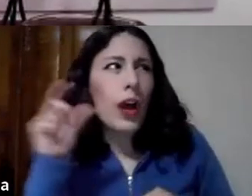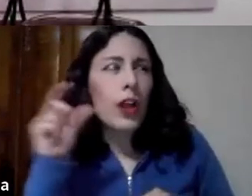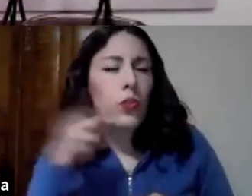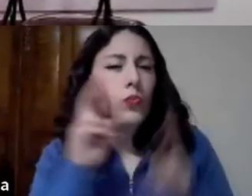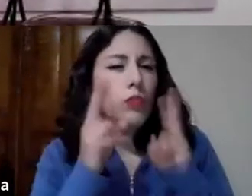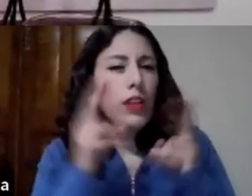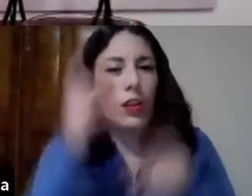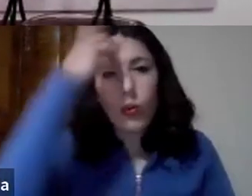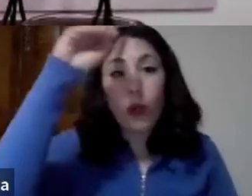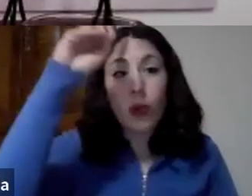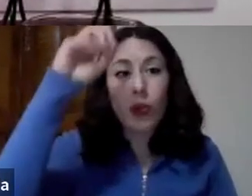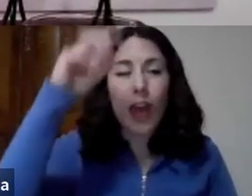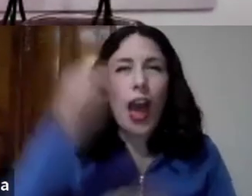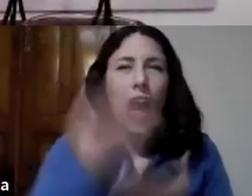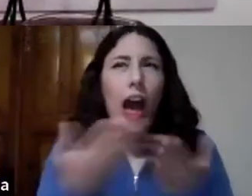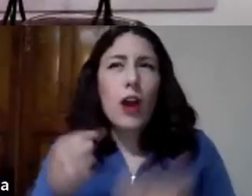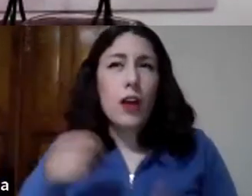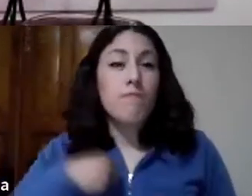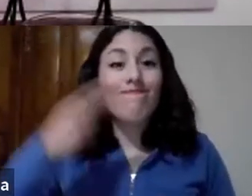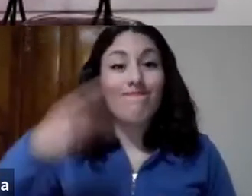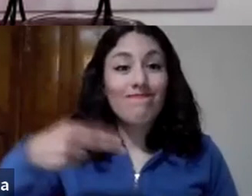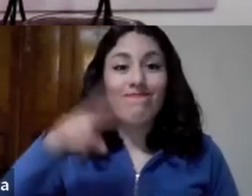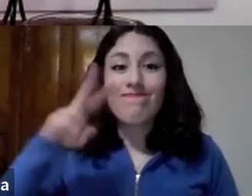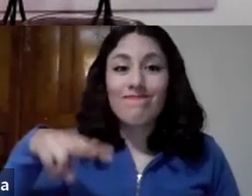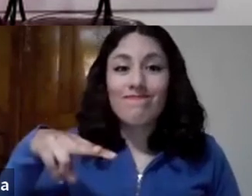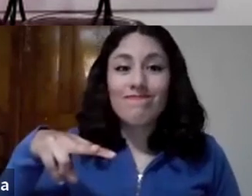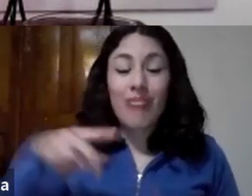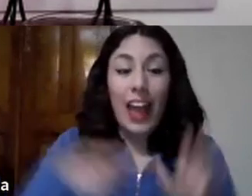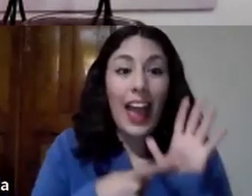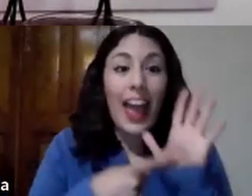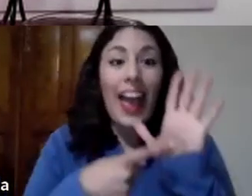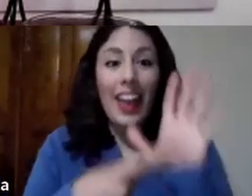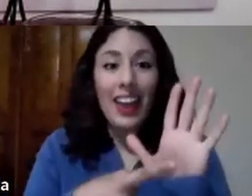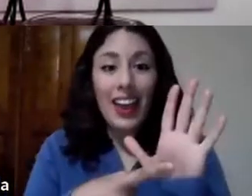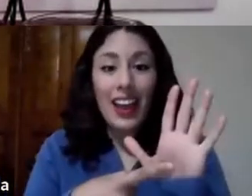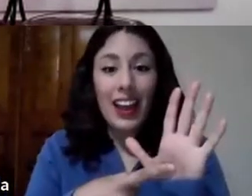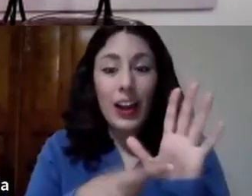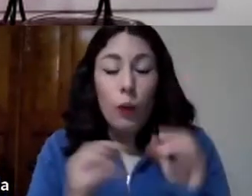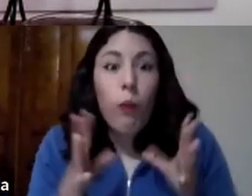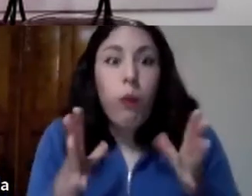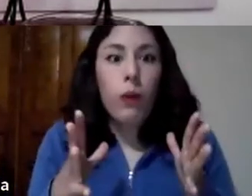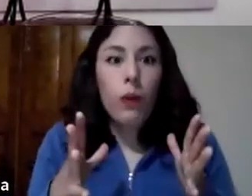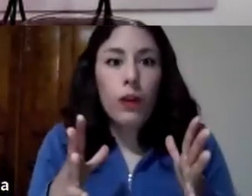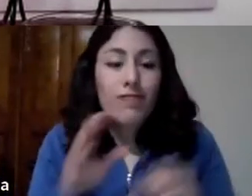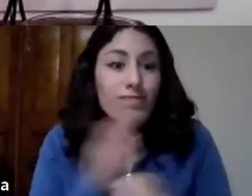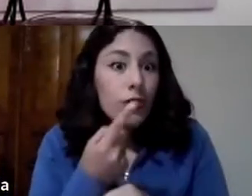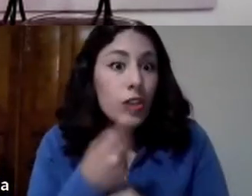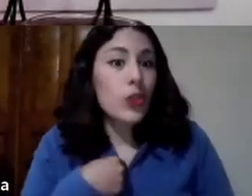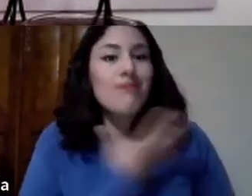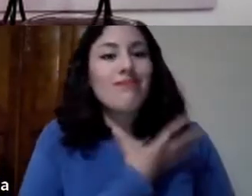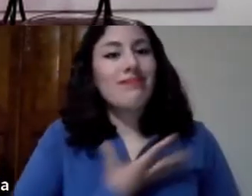nombre verdadero se me revela y es que soy hijo de Dios